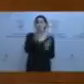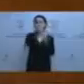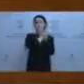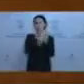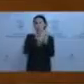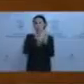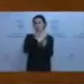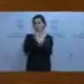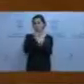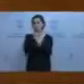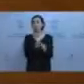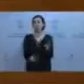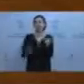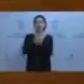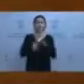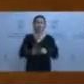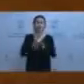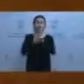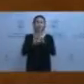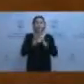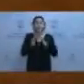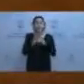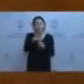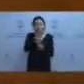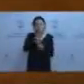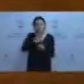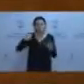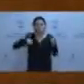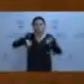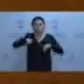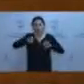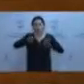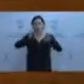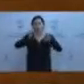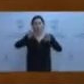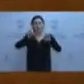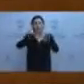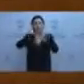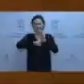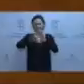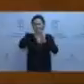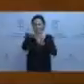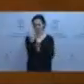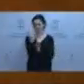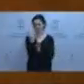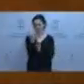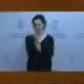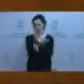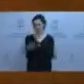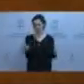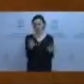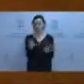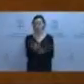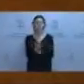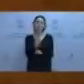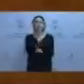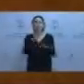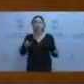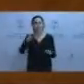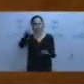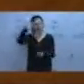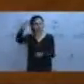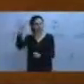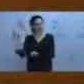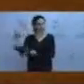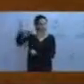Trabajadores y la legislación específica para este colectivo. Por lo tanto, medidas, ninguna, 0. Plan de retorno del talento ligado a los centros